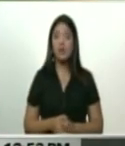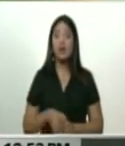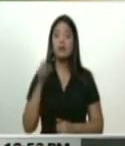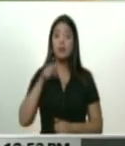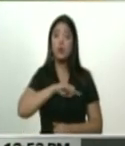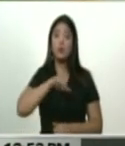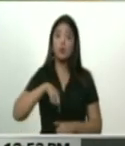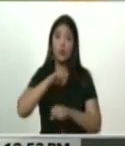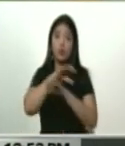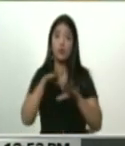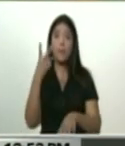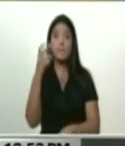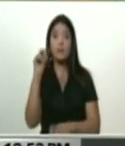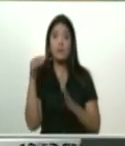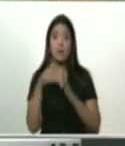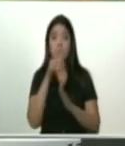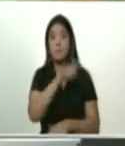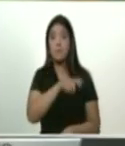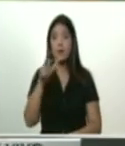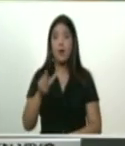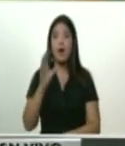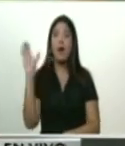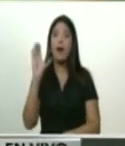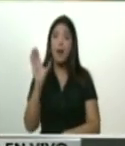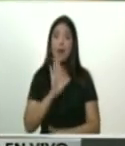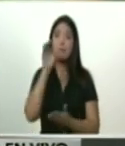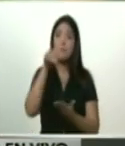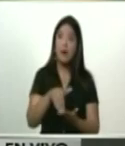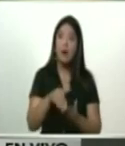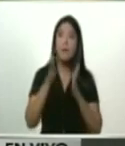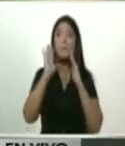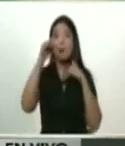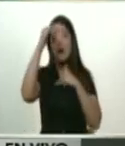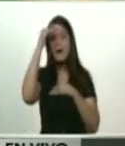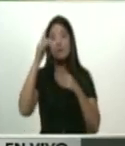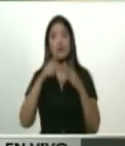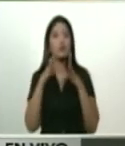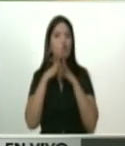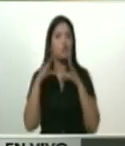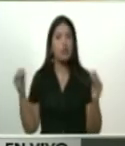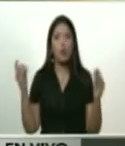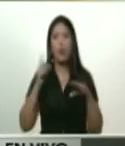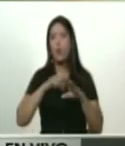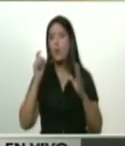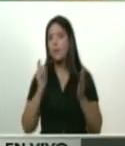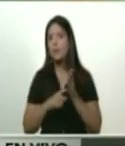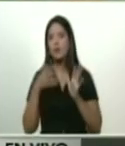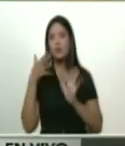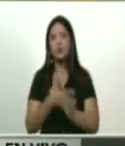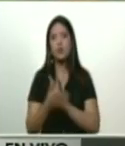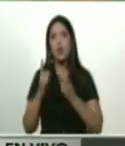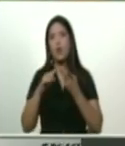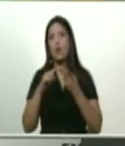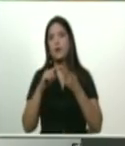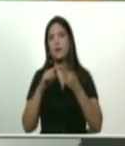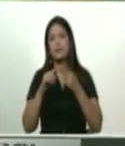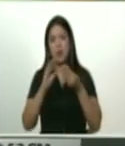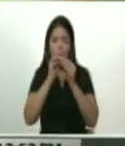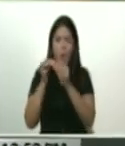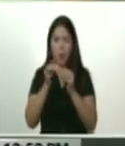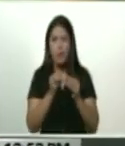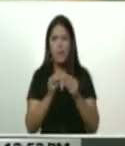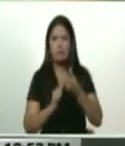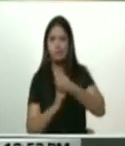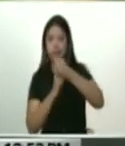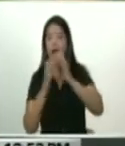desplegado más de 20.000 personas entre Caracas y Maracay para la atención, todo lo que tiene que ver con instalación de las tarimas,